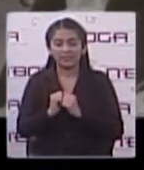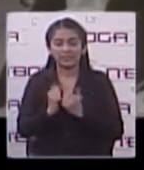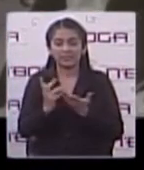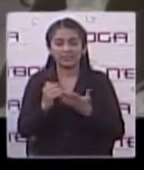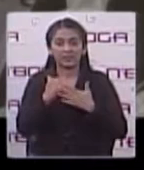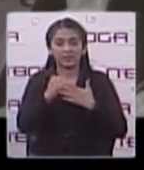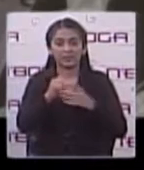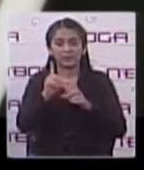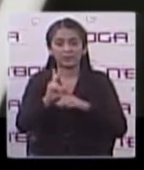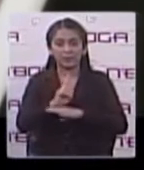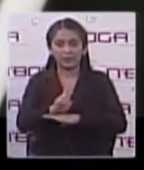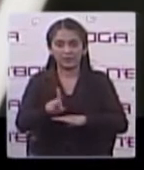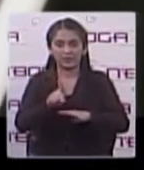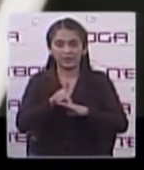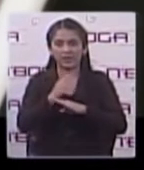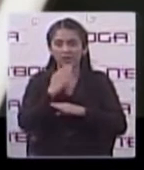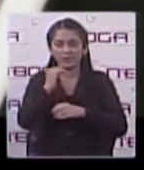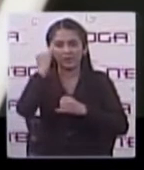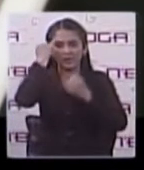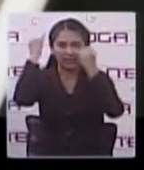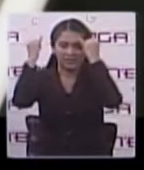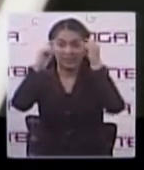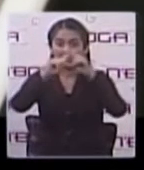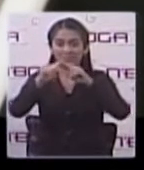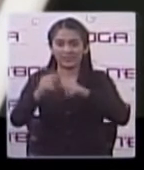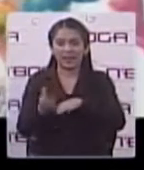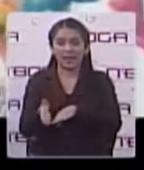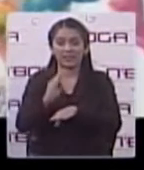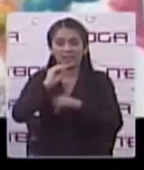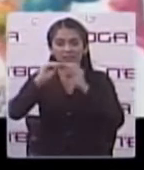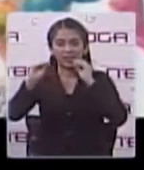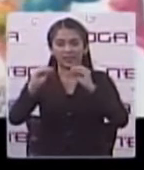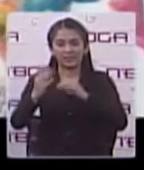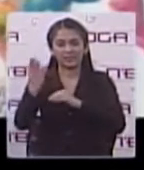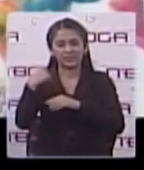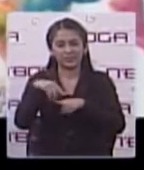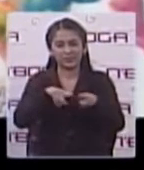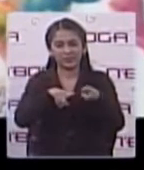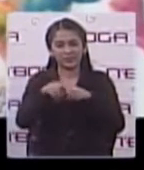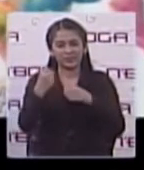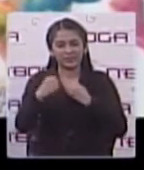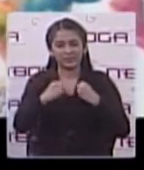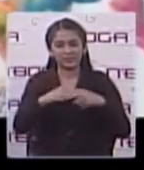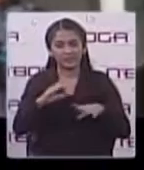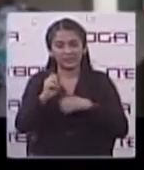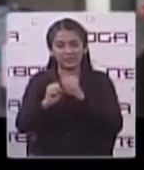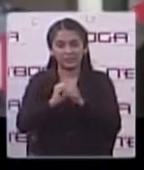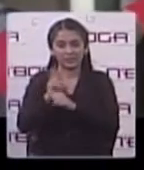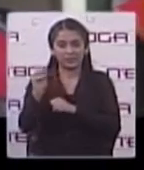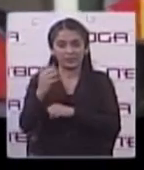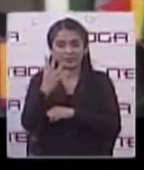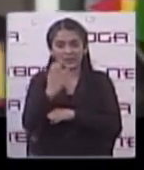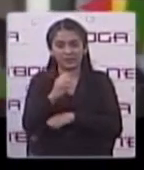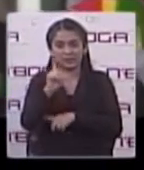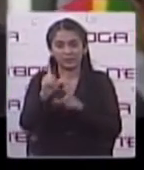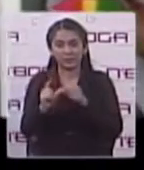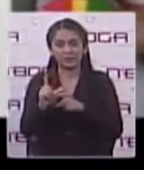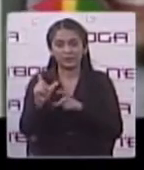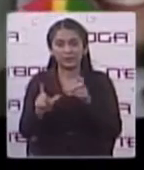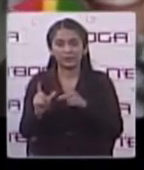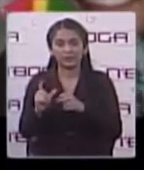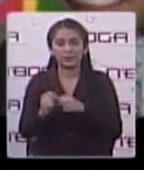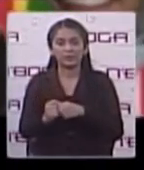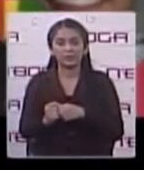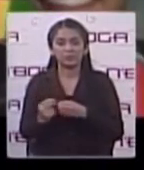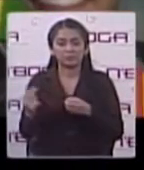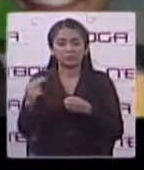y de creatividad. Luego de la convocatoria realizada para el concurso en septiembre del 2015, se recibieron 9.620 entradas